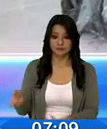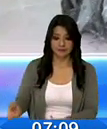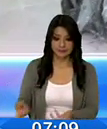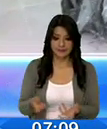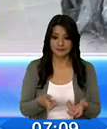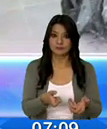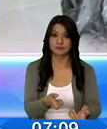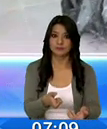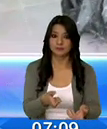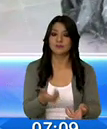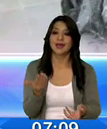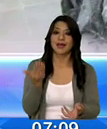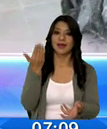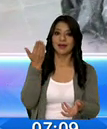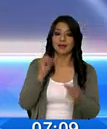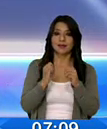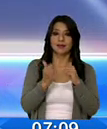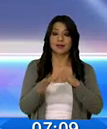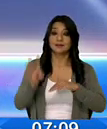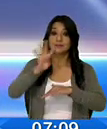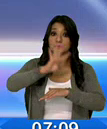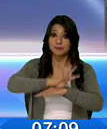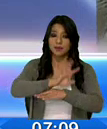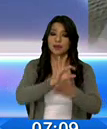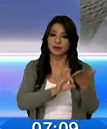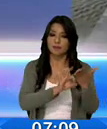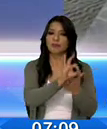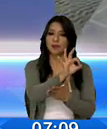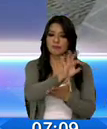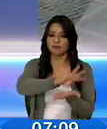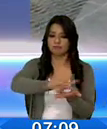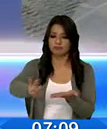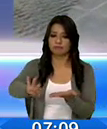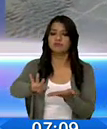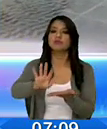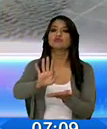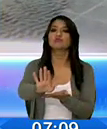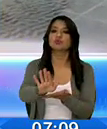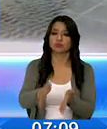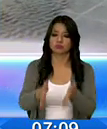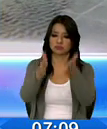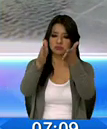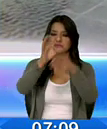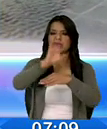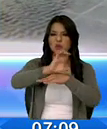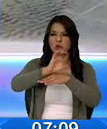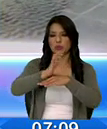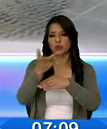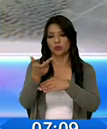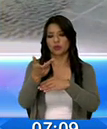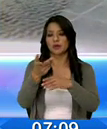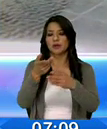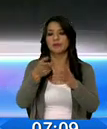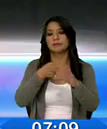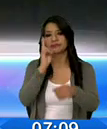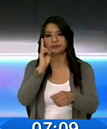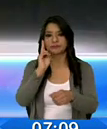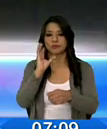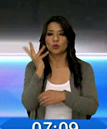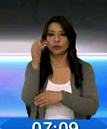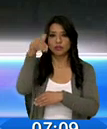se da días después de que la Asamblea Nacional aprobara la salida de Ecuador del organismo. La estatua tuvo un costo